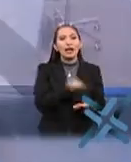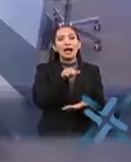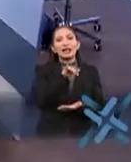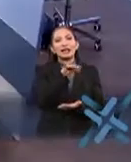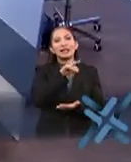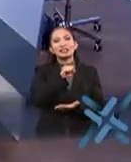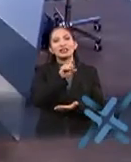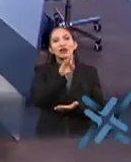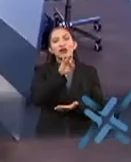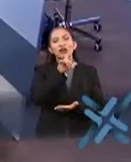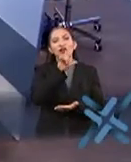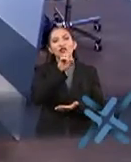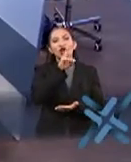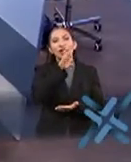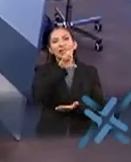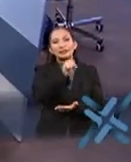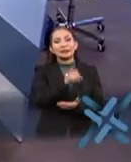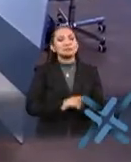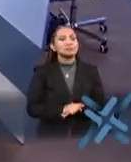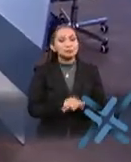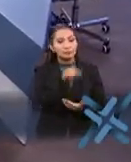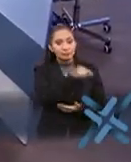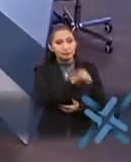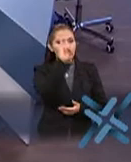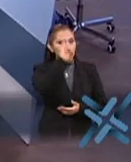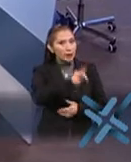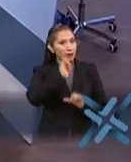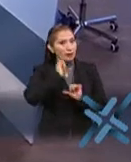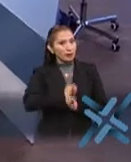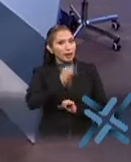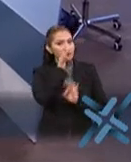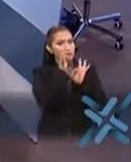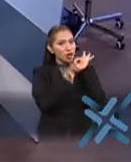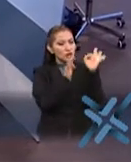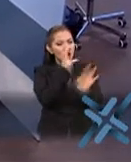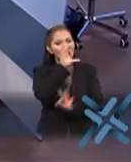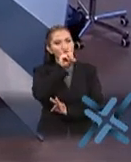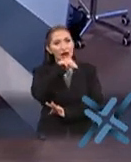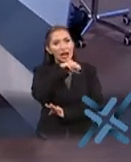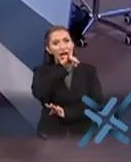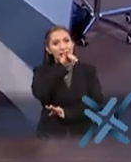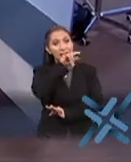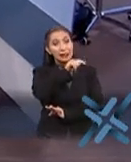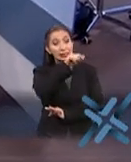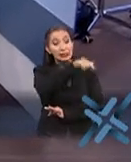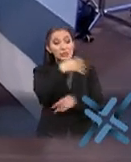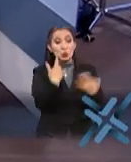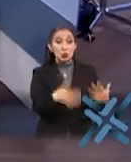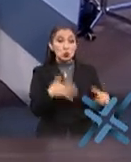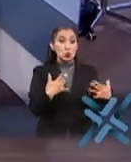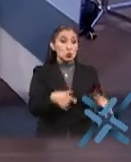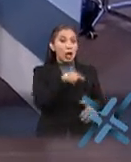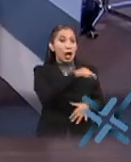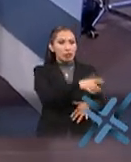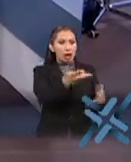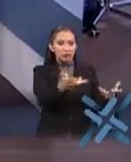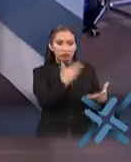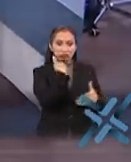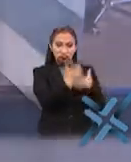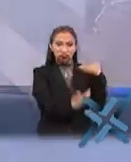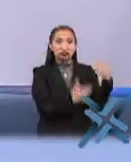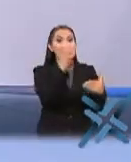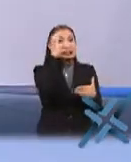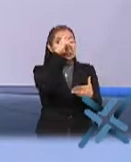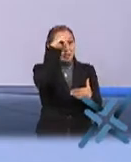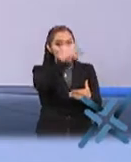Iris Flores. Así es, Iris Flores, la jefa de información de la Agencia Informativa CONACYT, porque el CONACYT, además de desarrollar gran parte de la